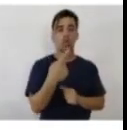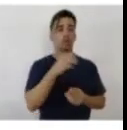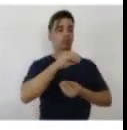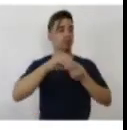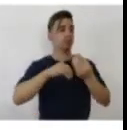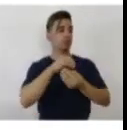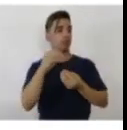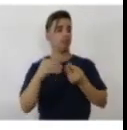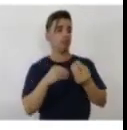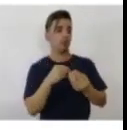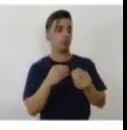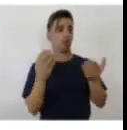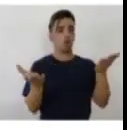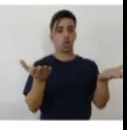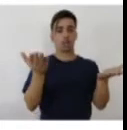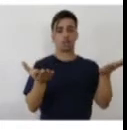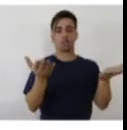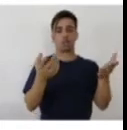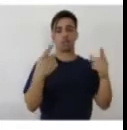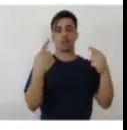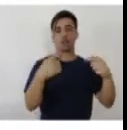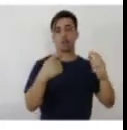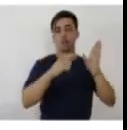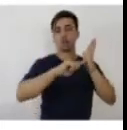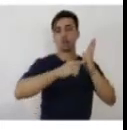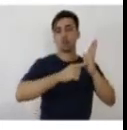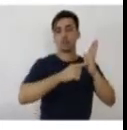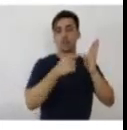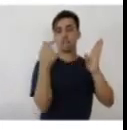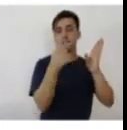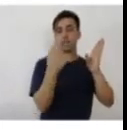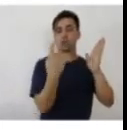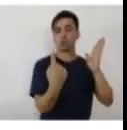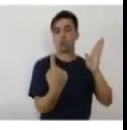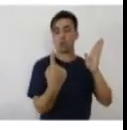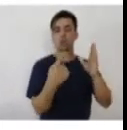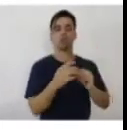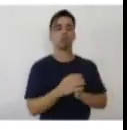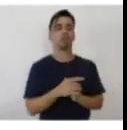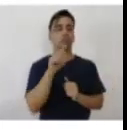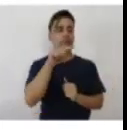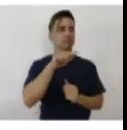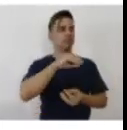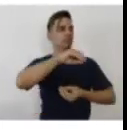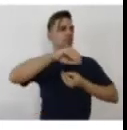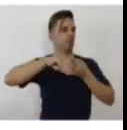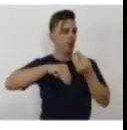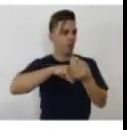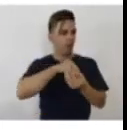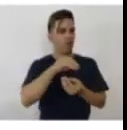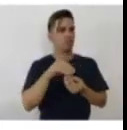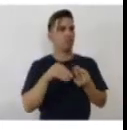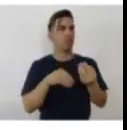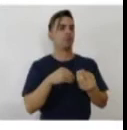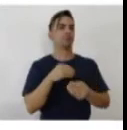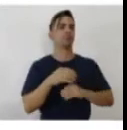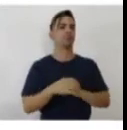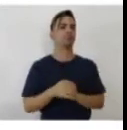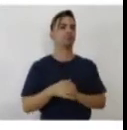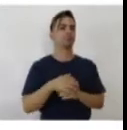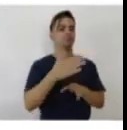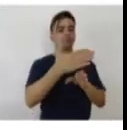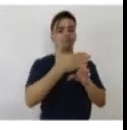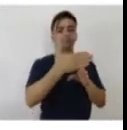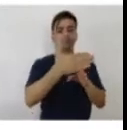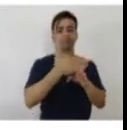empezamos a realizar las transformaciones equivalentes. Debemos multiplicar por menos 1, por lo que cambia el sentido